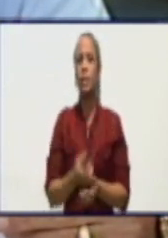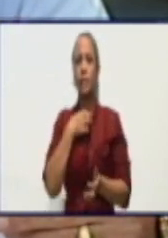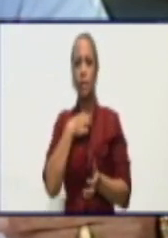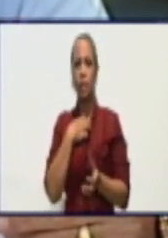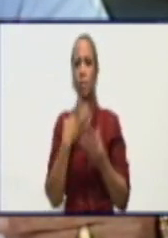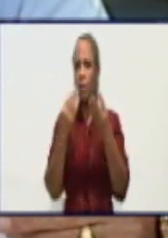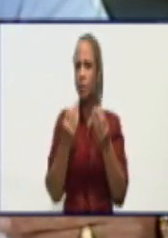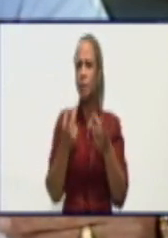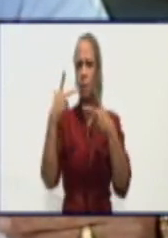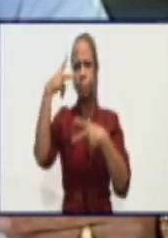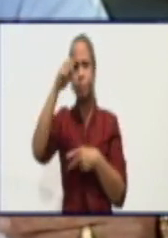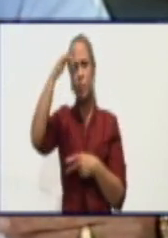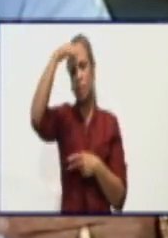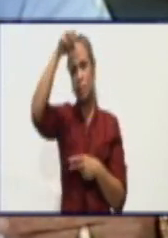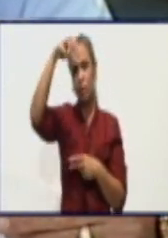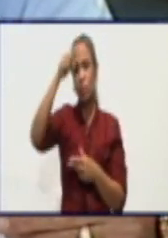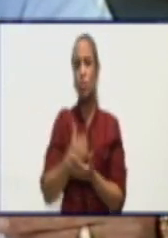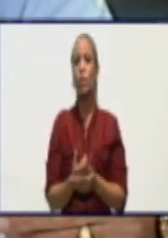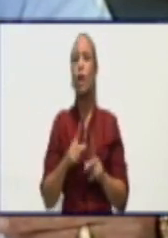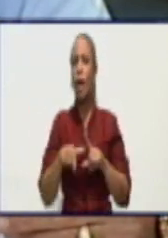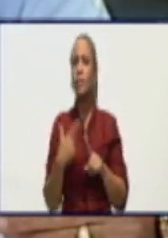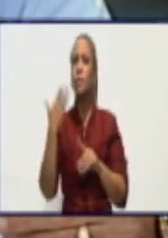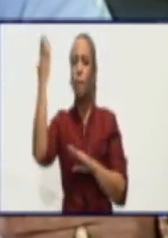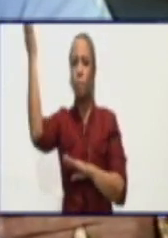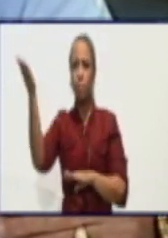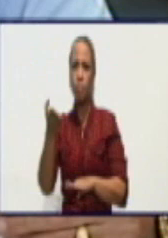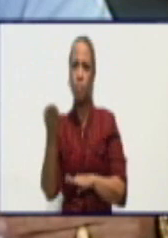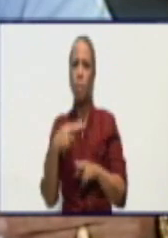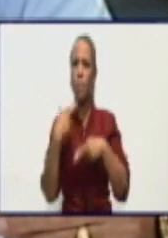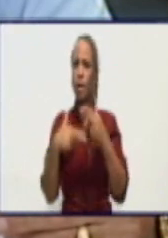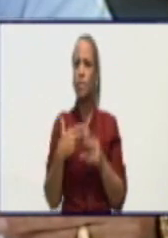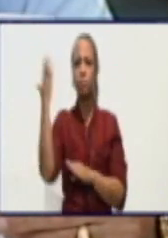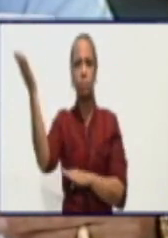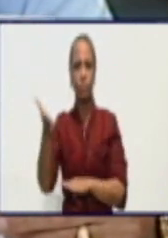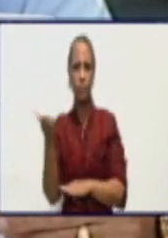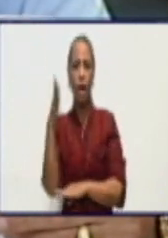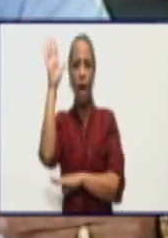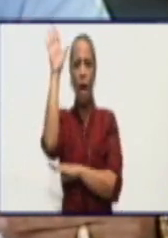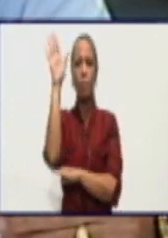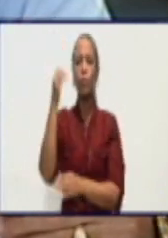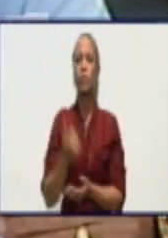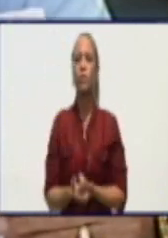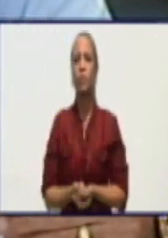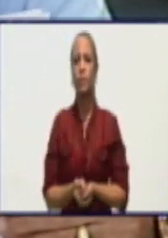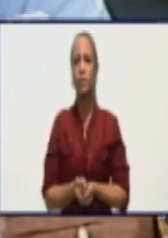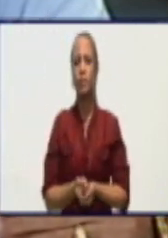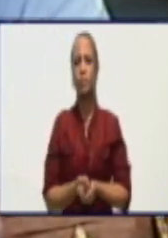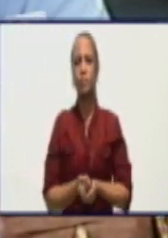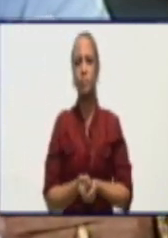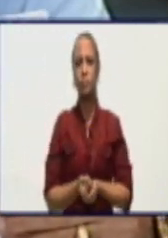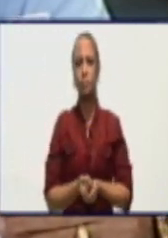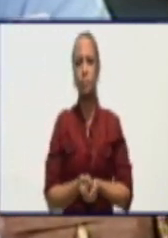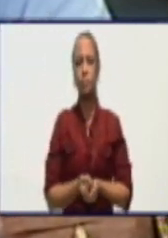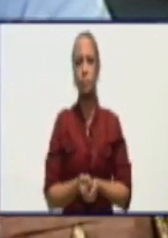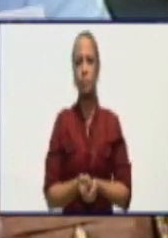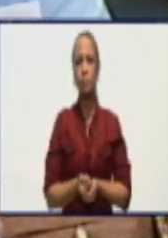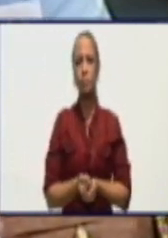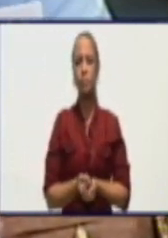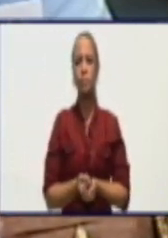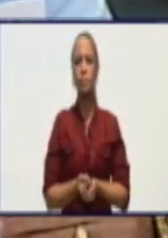interrupciones. Este mismo de El Isca se va a aprovechar para talar unos árboles ahí en el ramal ese que alimenta la subestación de El Isca.